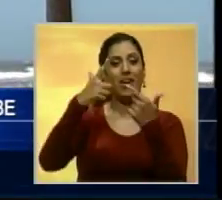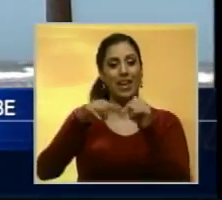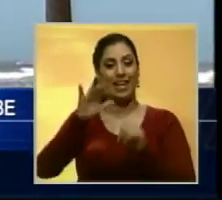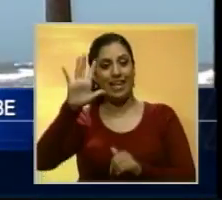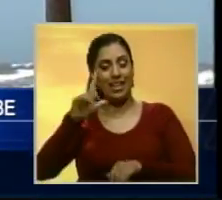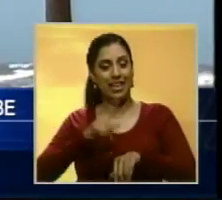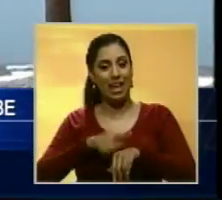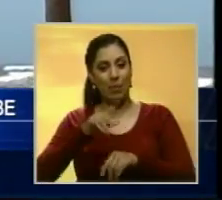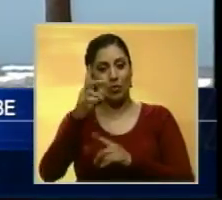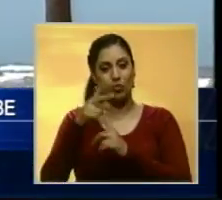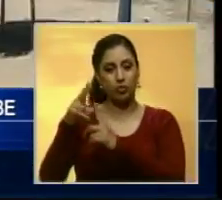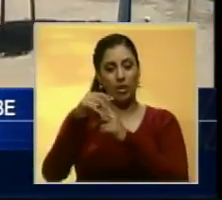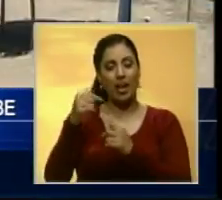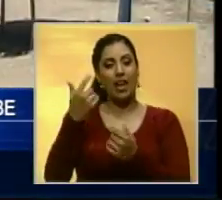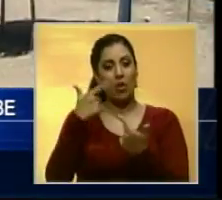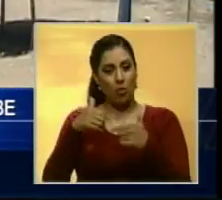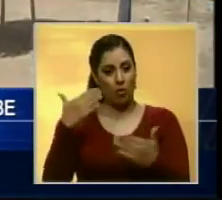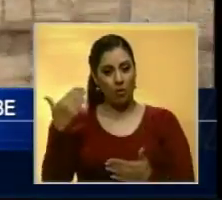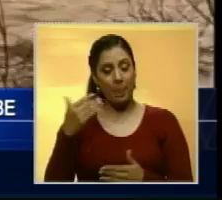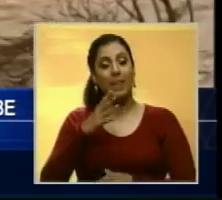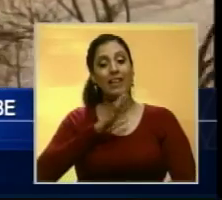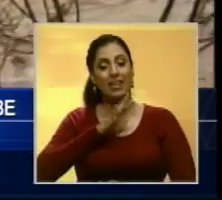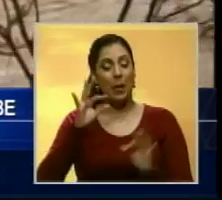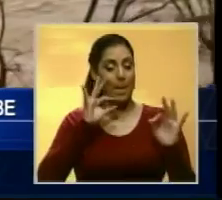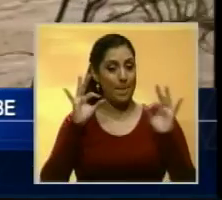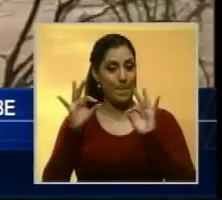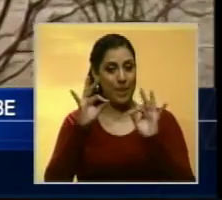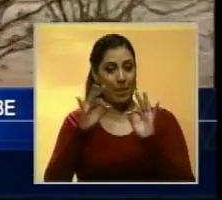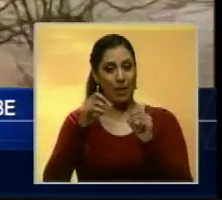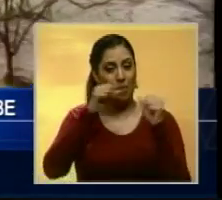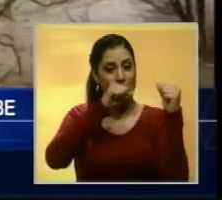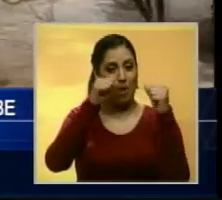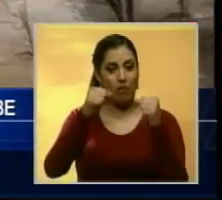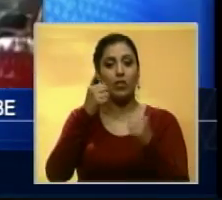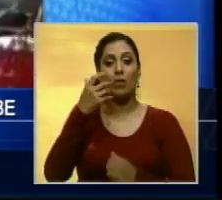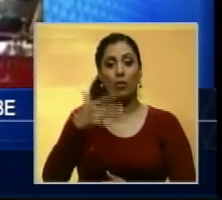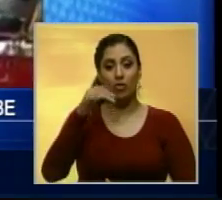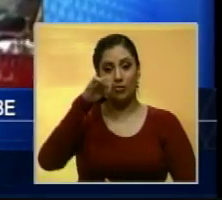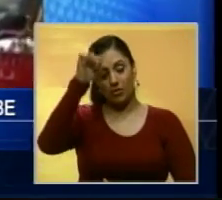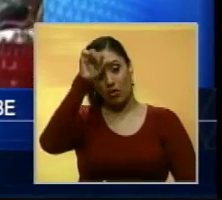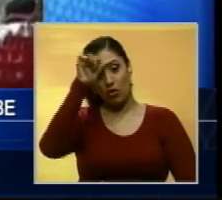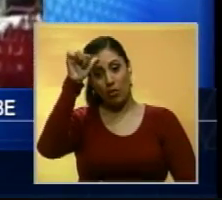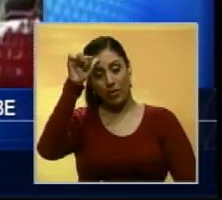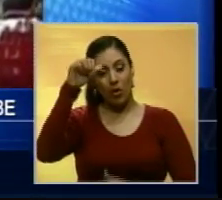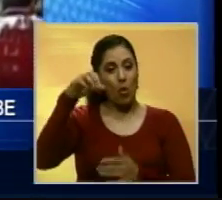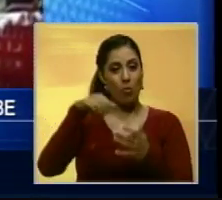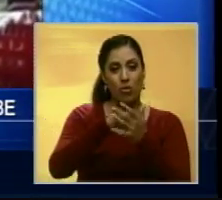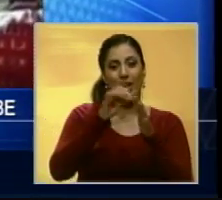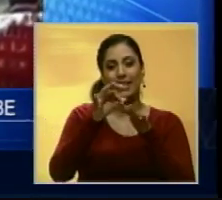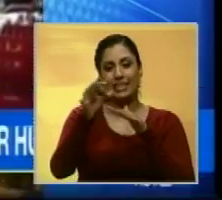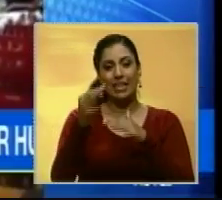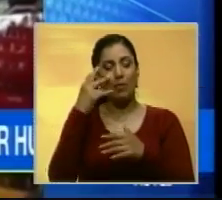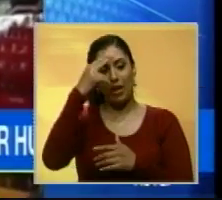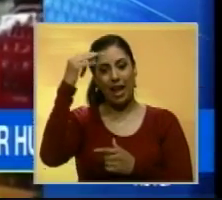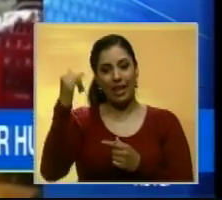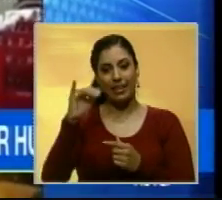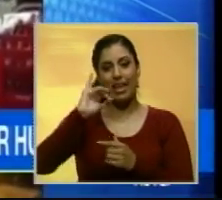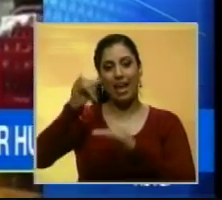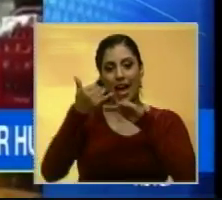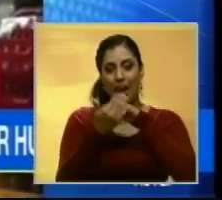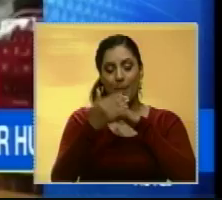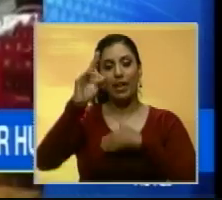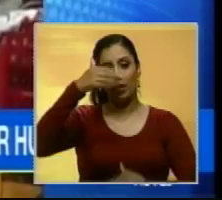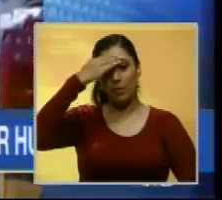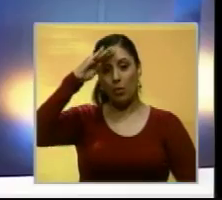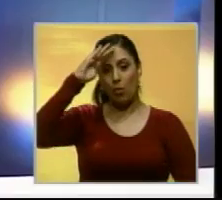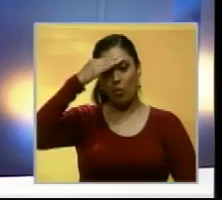actual temporada ciclónica en el Atlántico y se prevé que se intensifique el próximo fin de semana, golpeando islas como Haití, Jamaica y